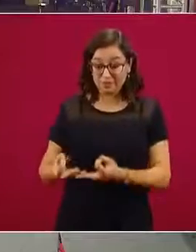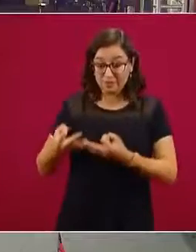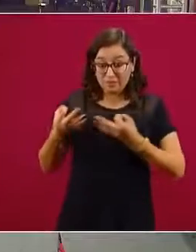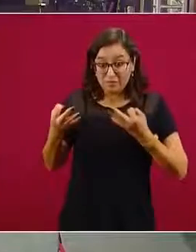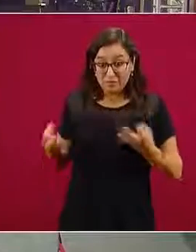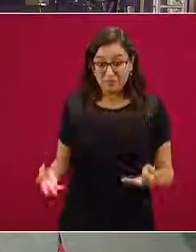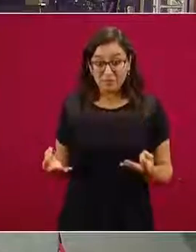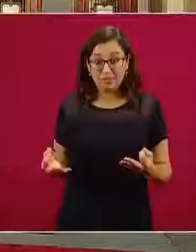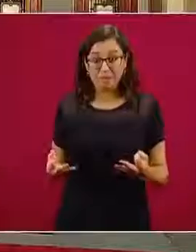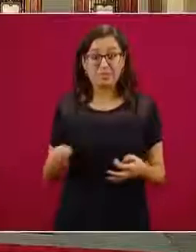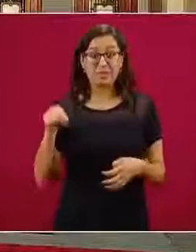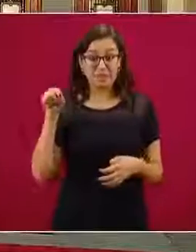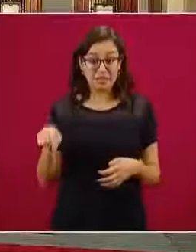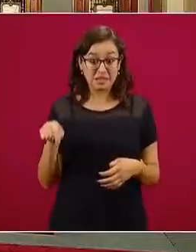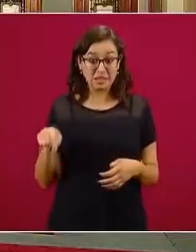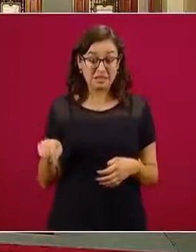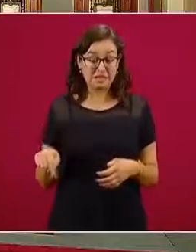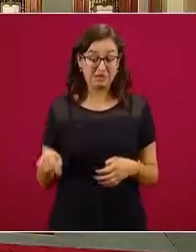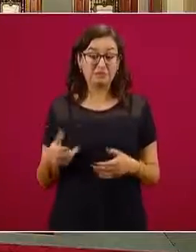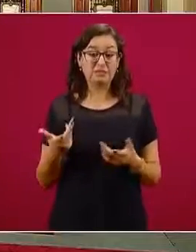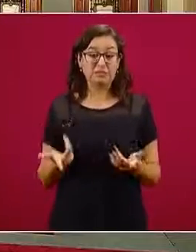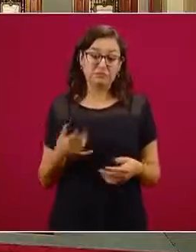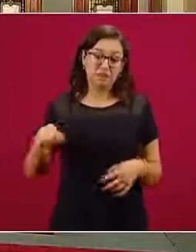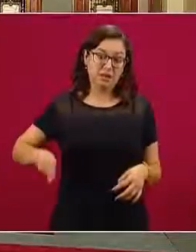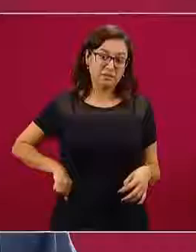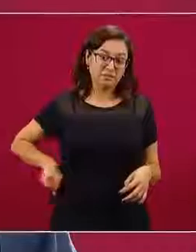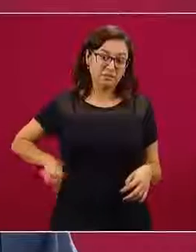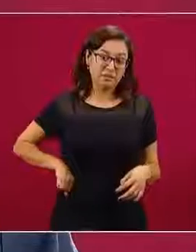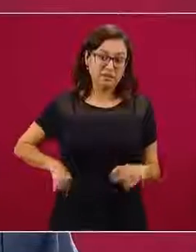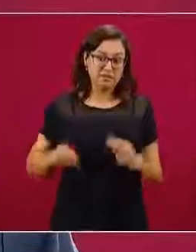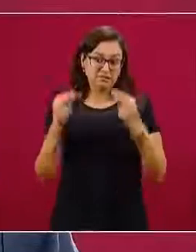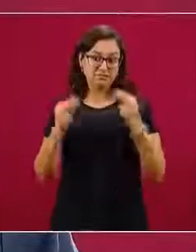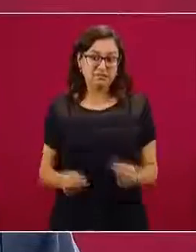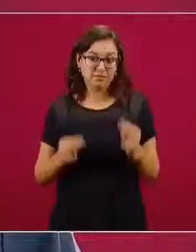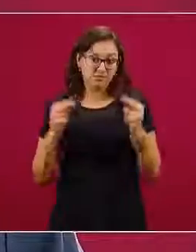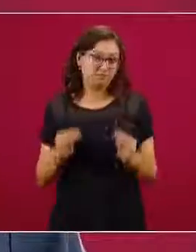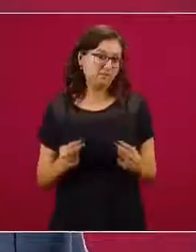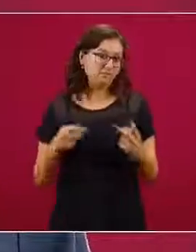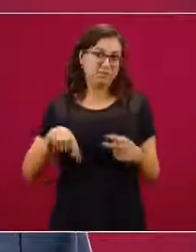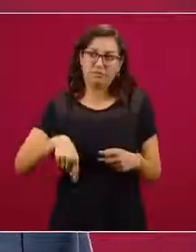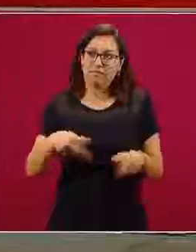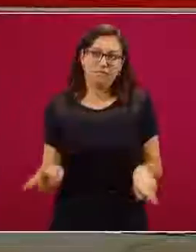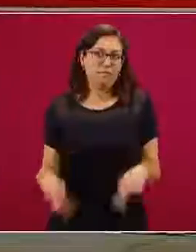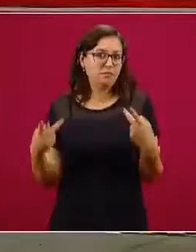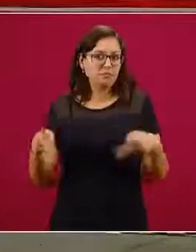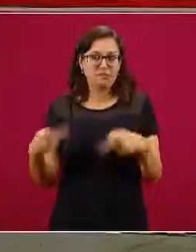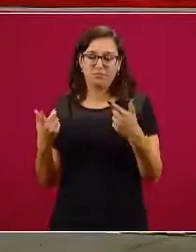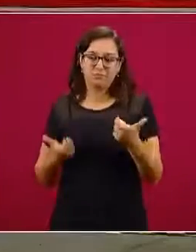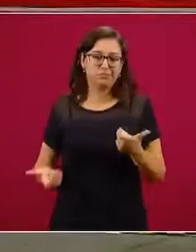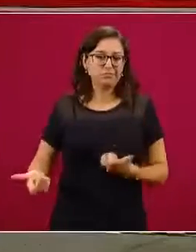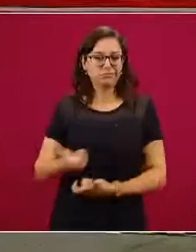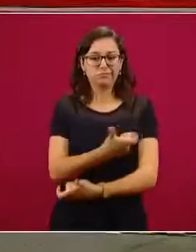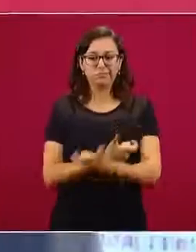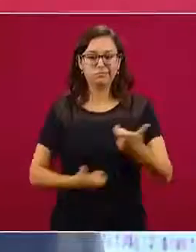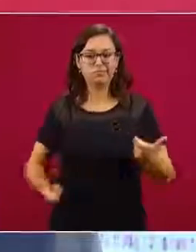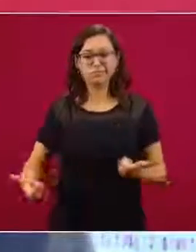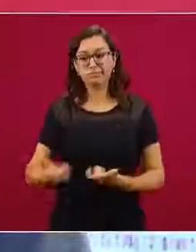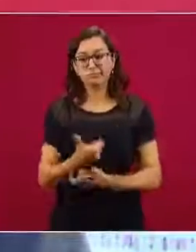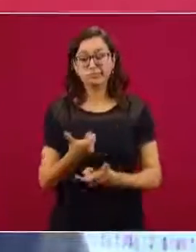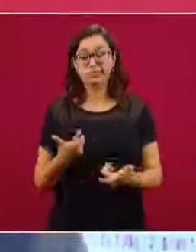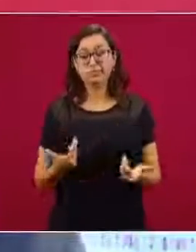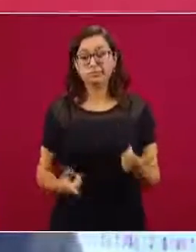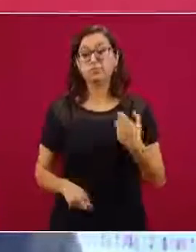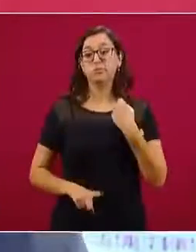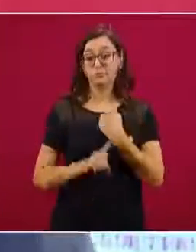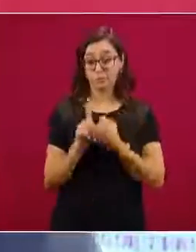las principales fuentes de intereses económicos en el país. Por cuestiones, por problemas de